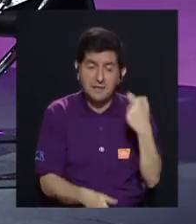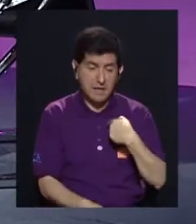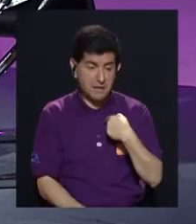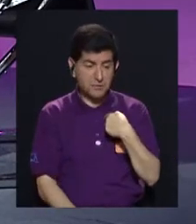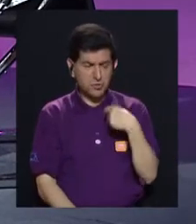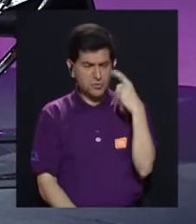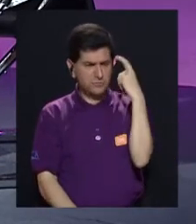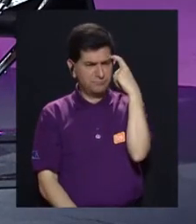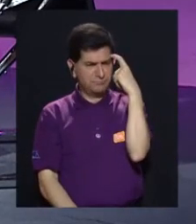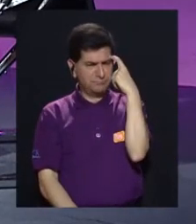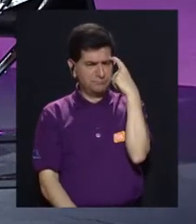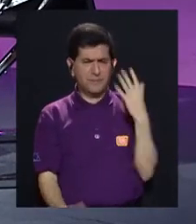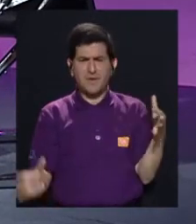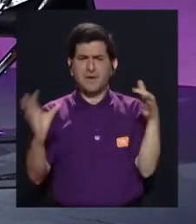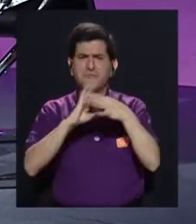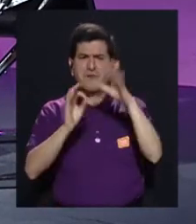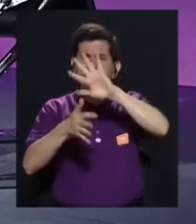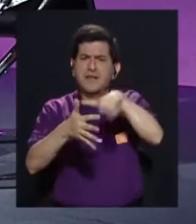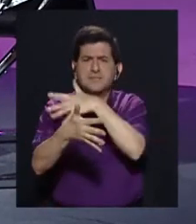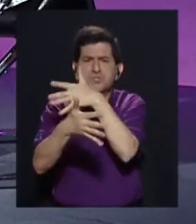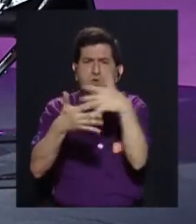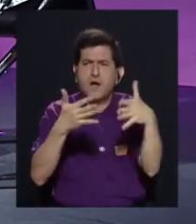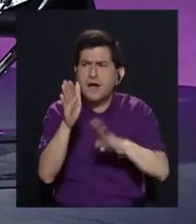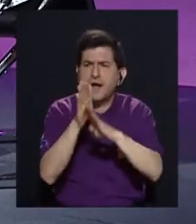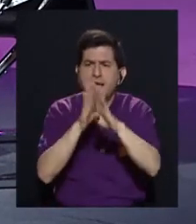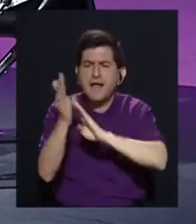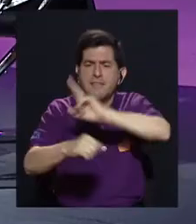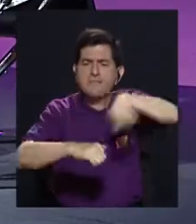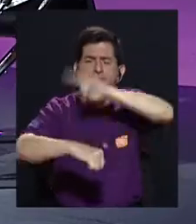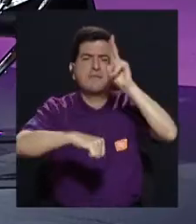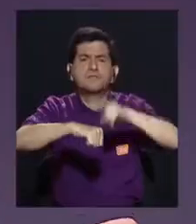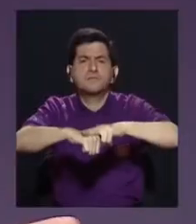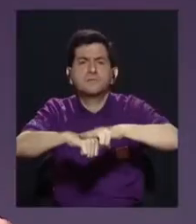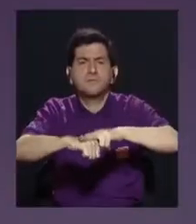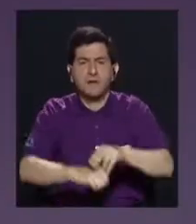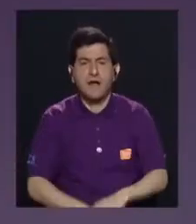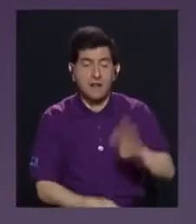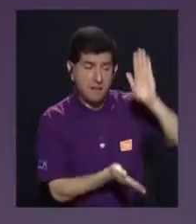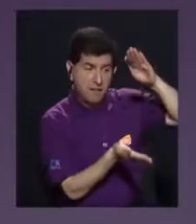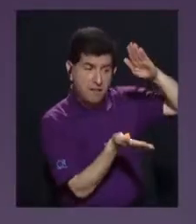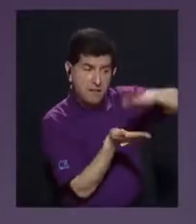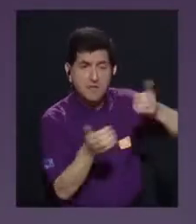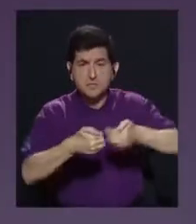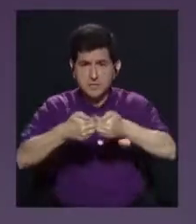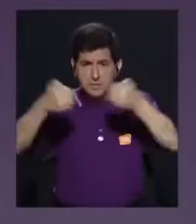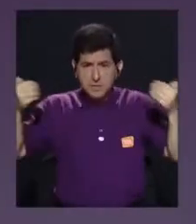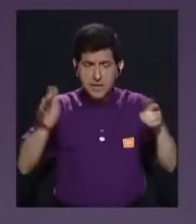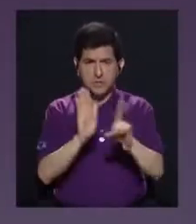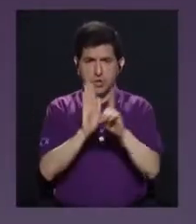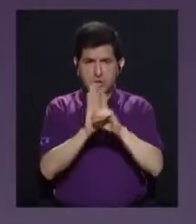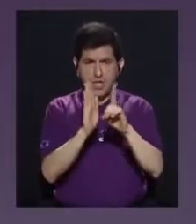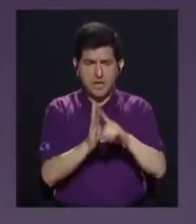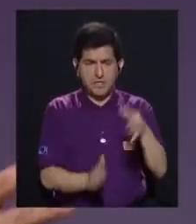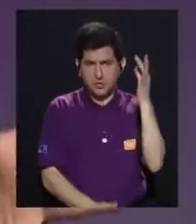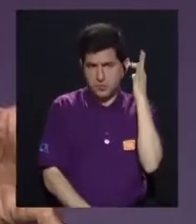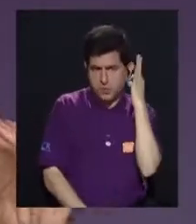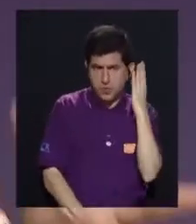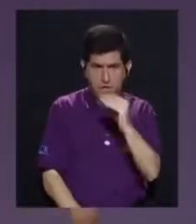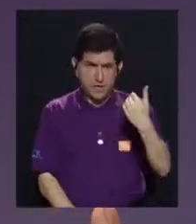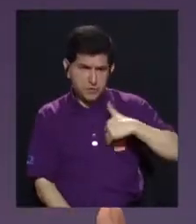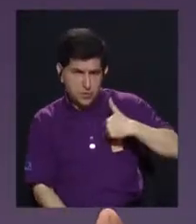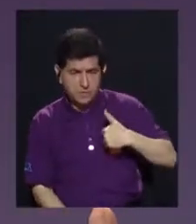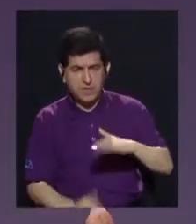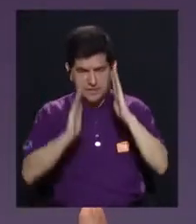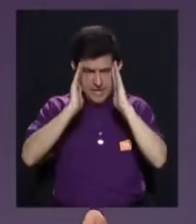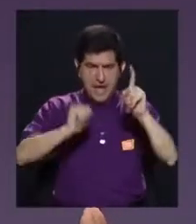pienso que tiene que ver con esa agenda del desarrollo nacional que disminuye las brechas de los derechos entre las mujeres que